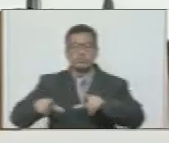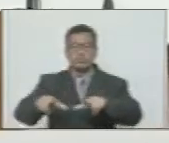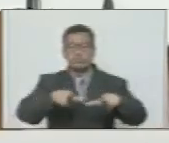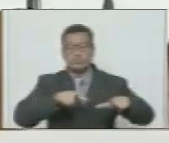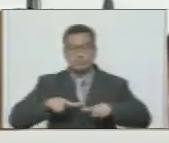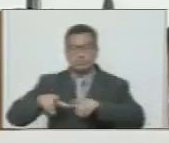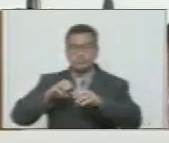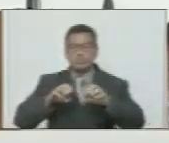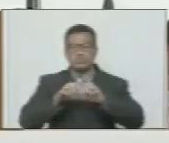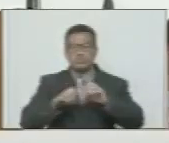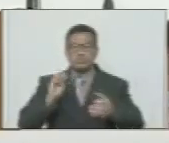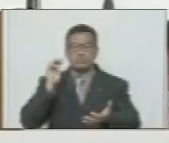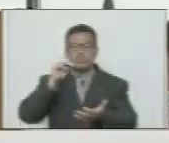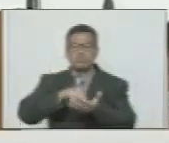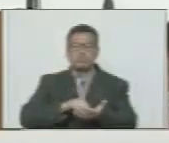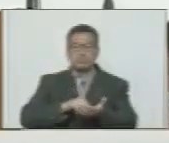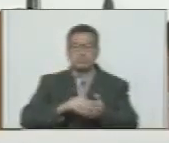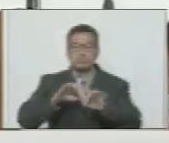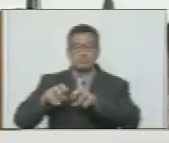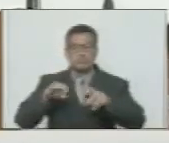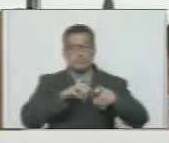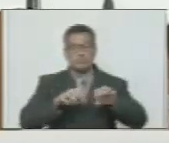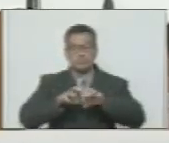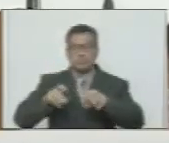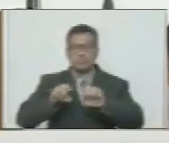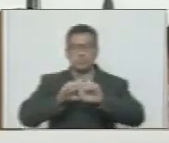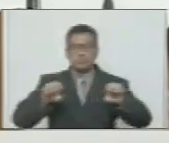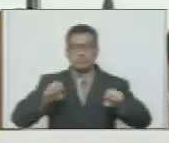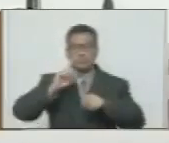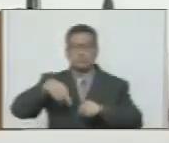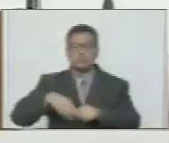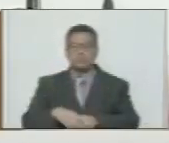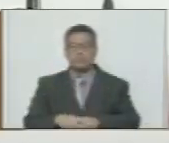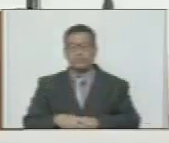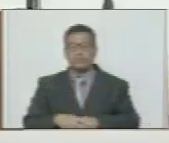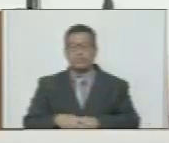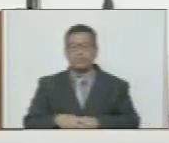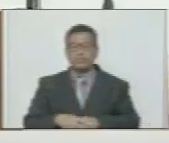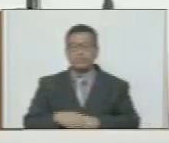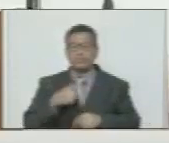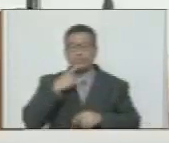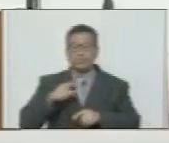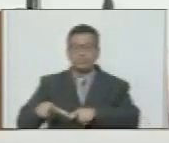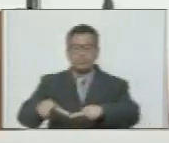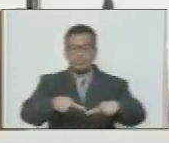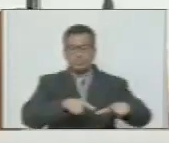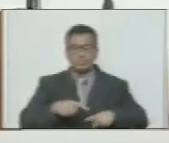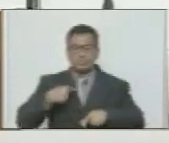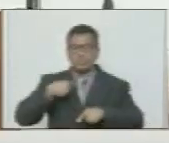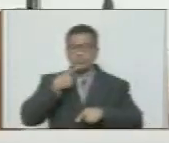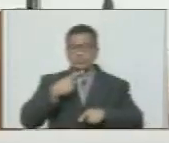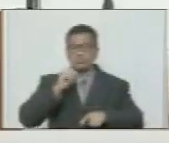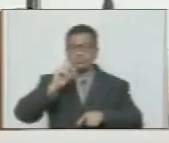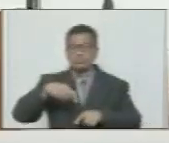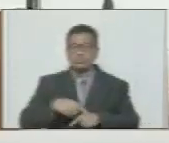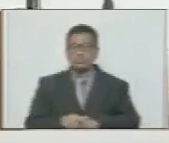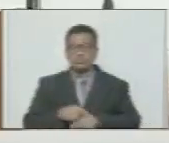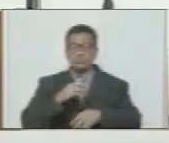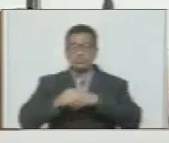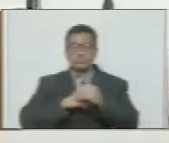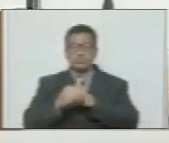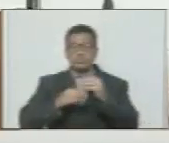zona educativa del Estado Aragua. Fue secretario de Educación también. Y desde los territorios también le